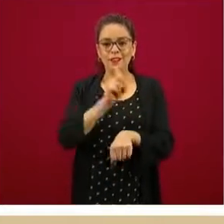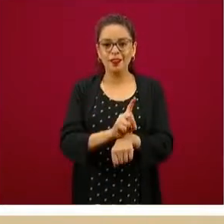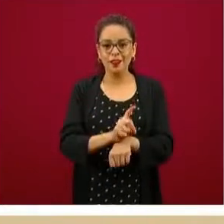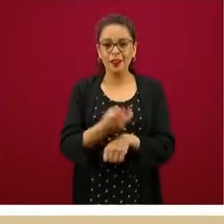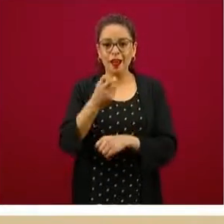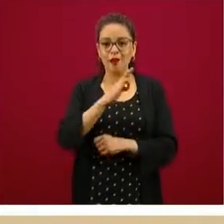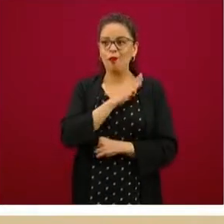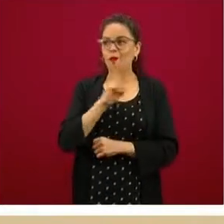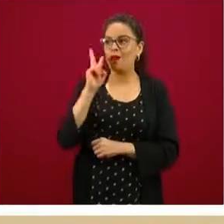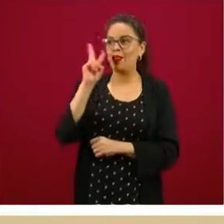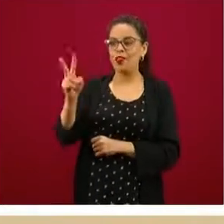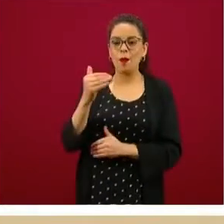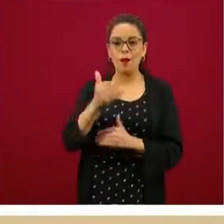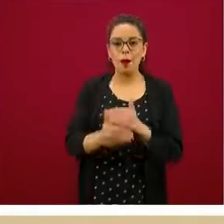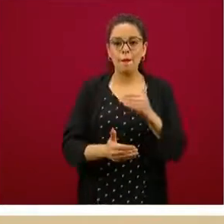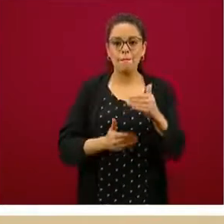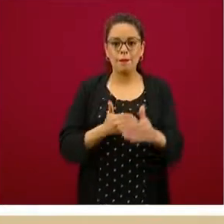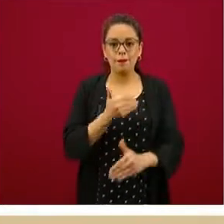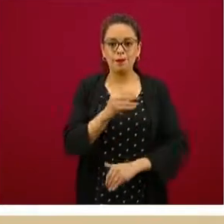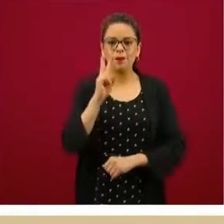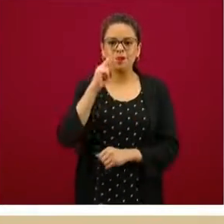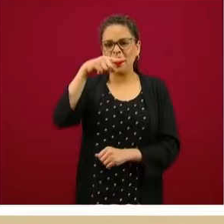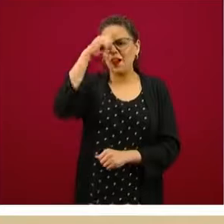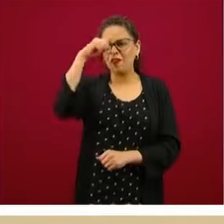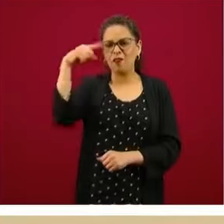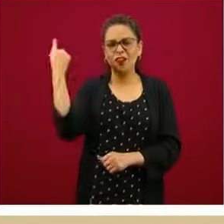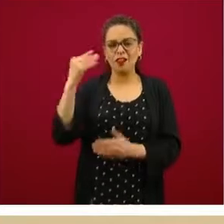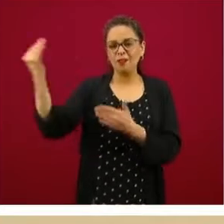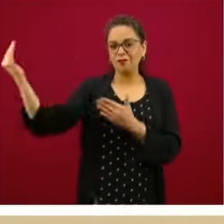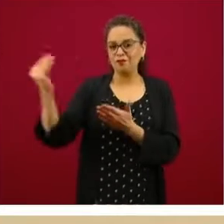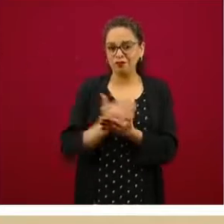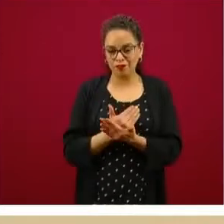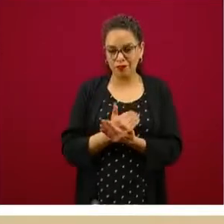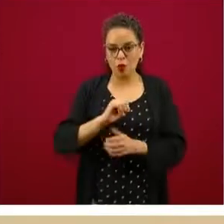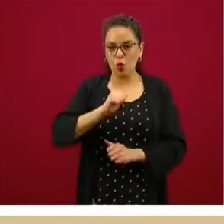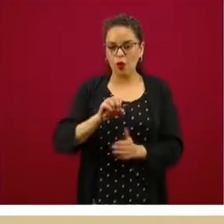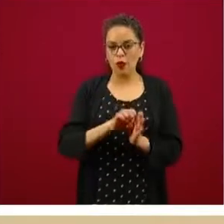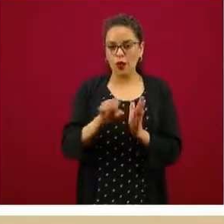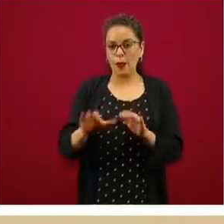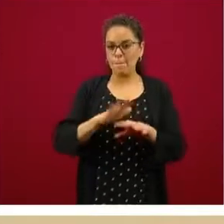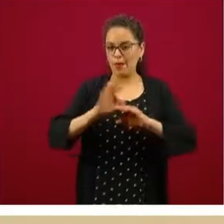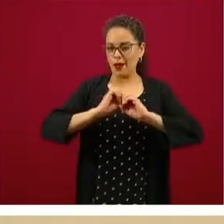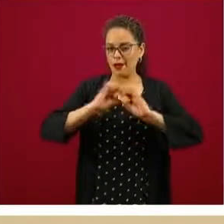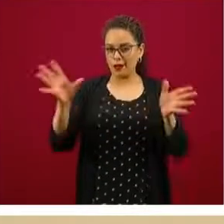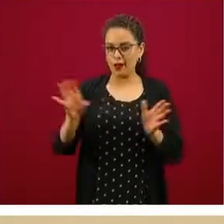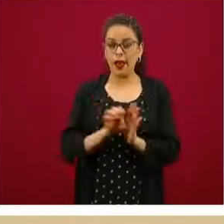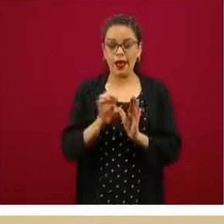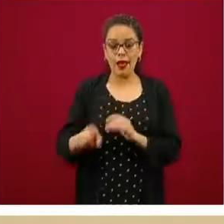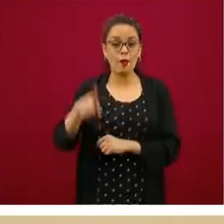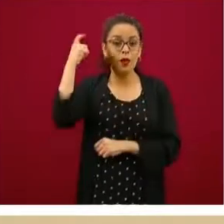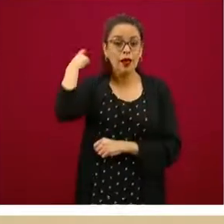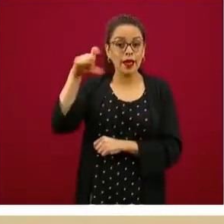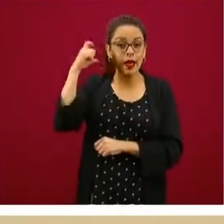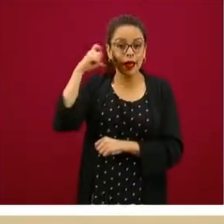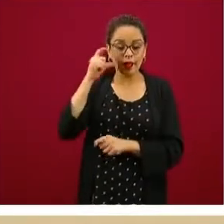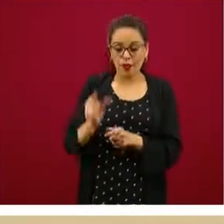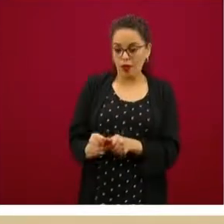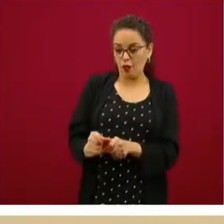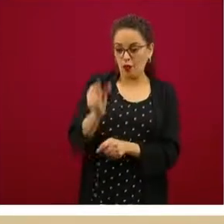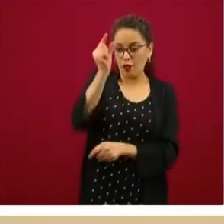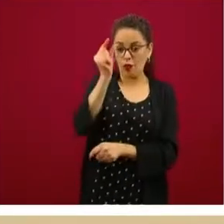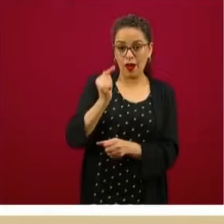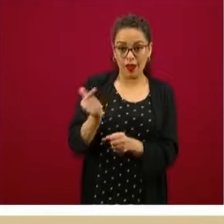es este proceso de disminución. Pongamos otro ejemplo más ilustrativo. En el estado de Querétaro, la barra gris